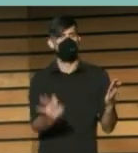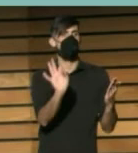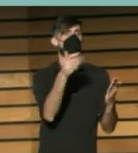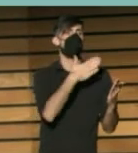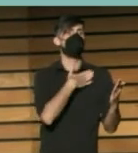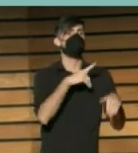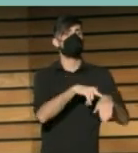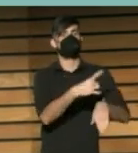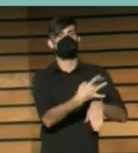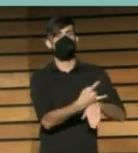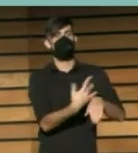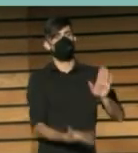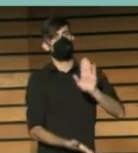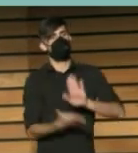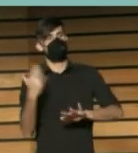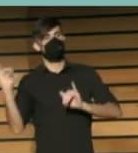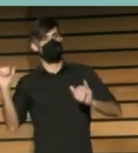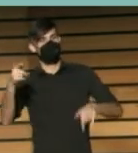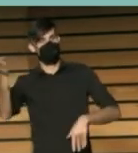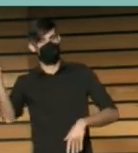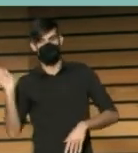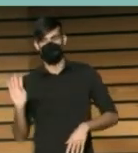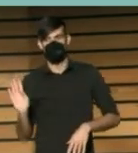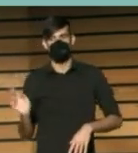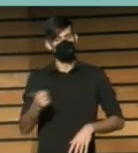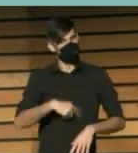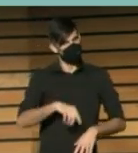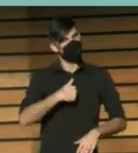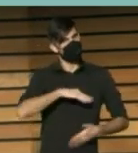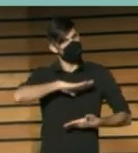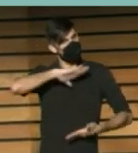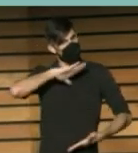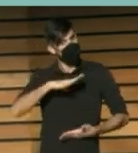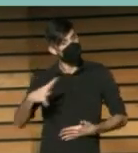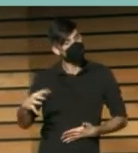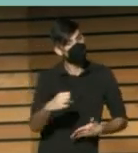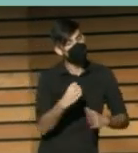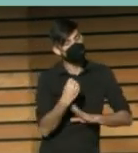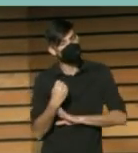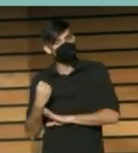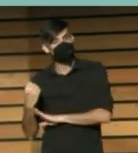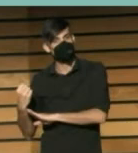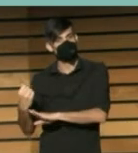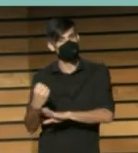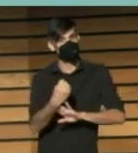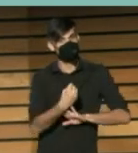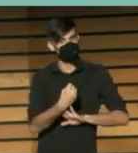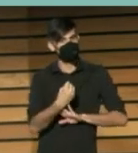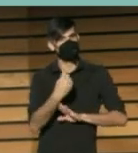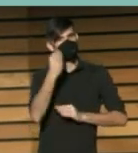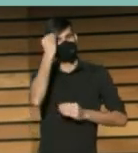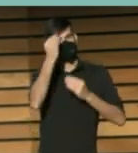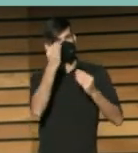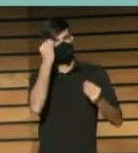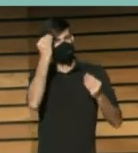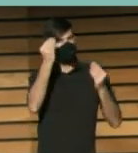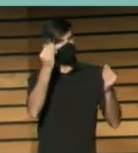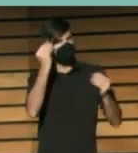otras cosas, tenemos que ser capaces, y ahí estamos todos juntos pensando en el cómo